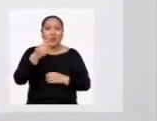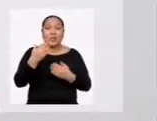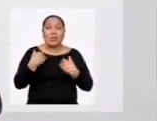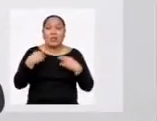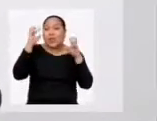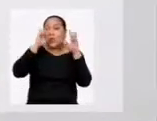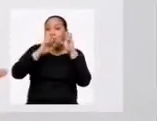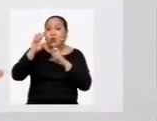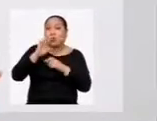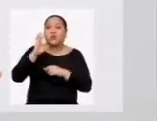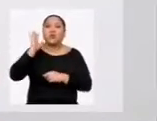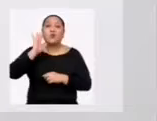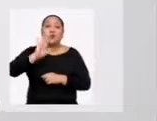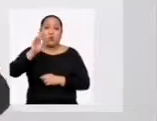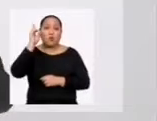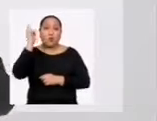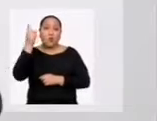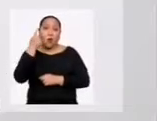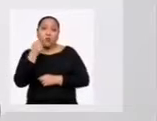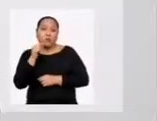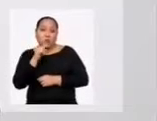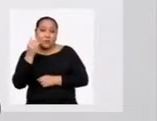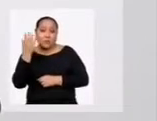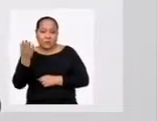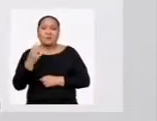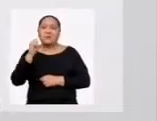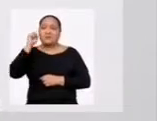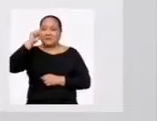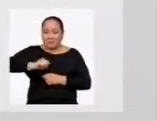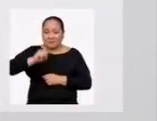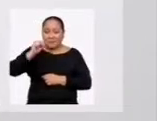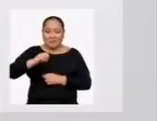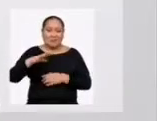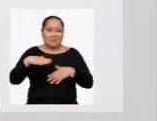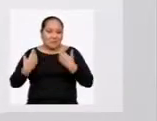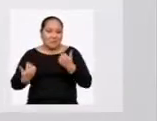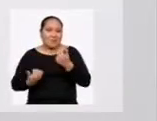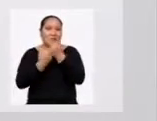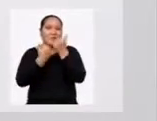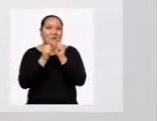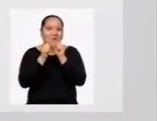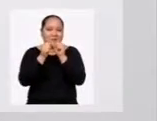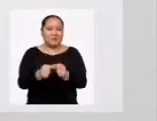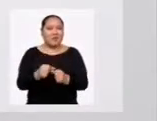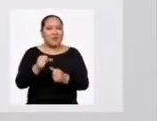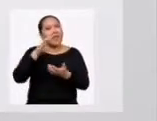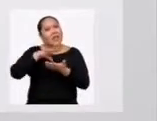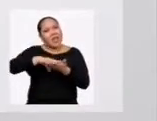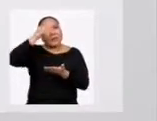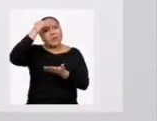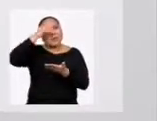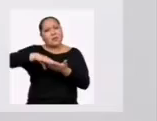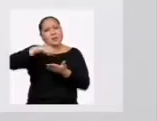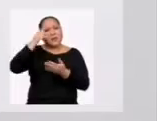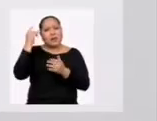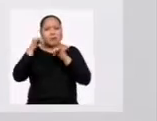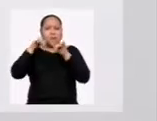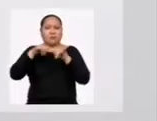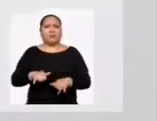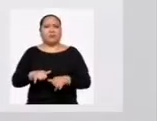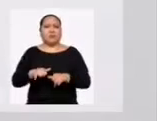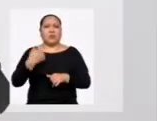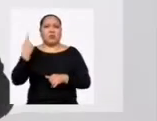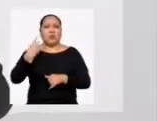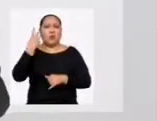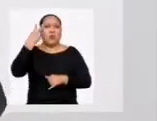dudas, las y los docentes estamos dispuestos siempre a apoyar. El aprendizaje no se tiene que quedar solo en